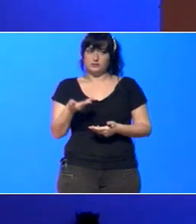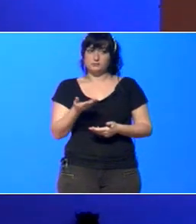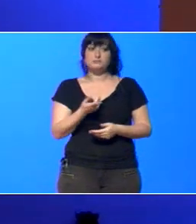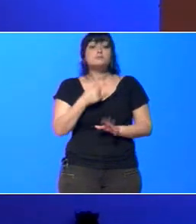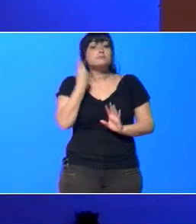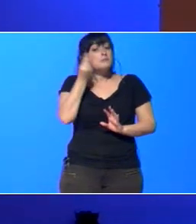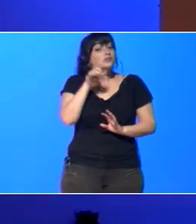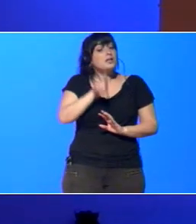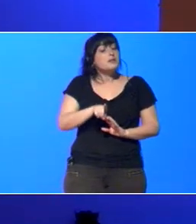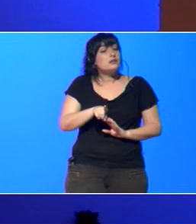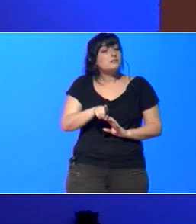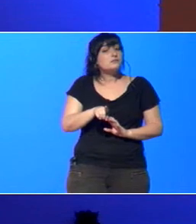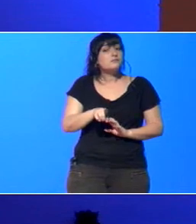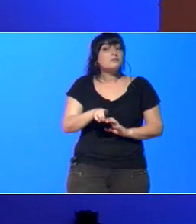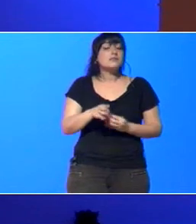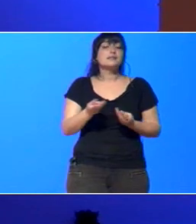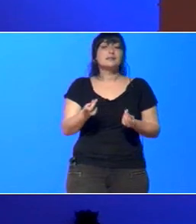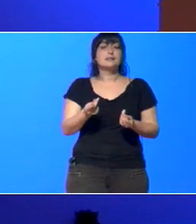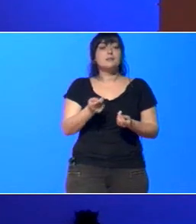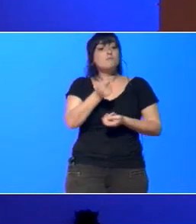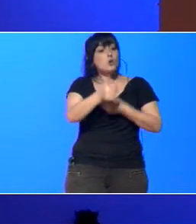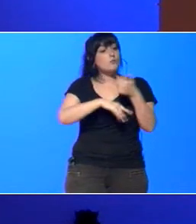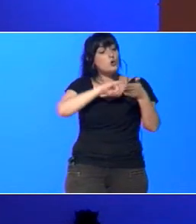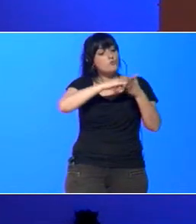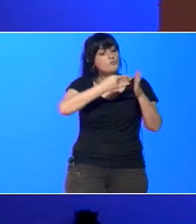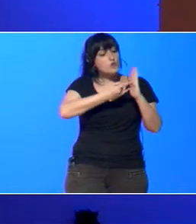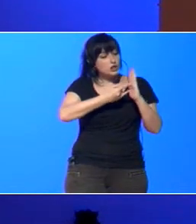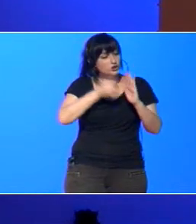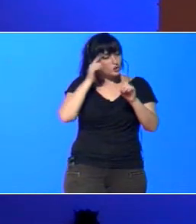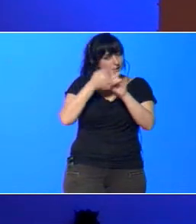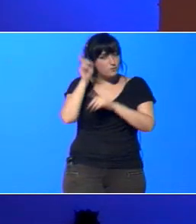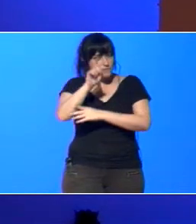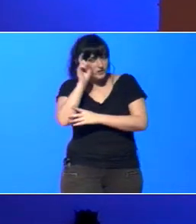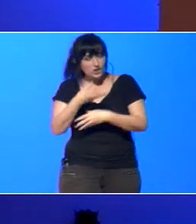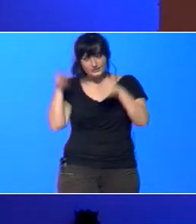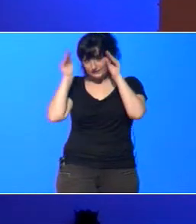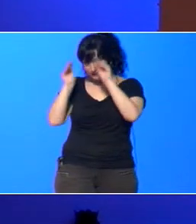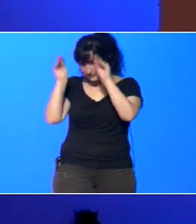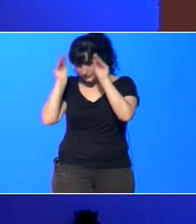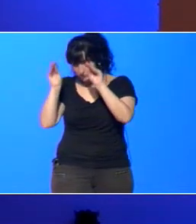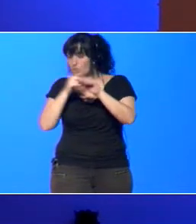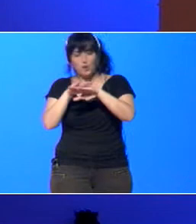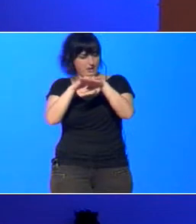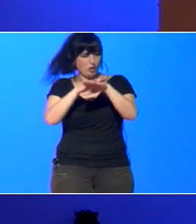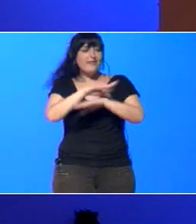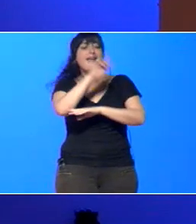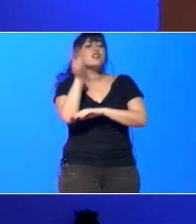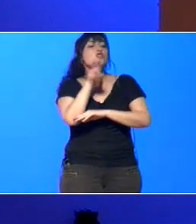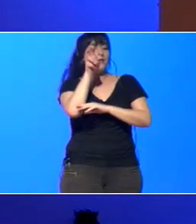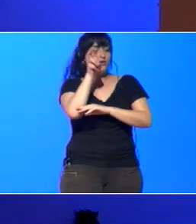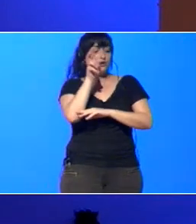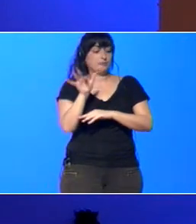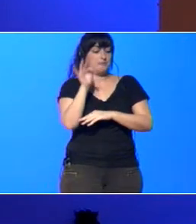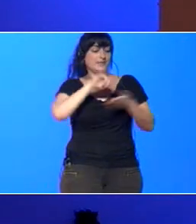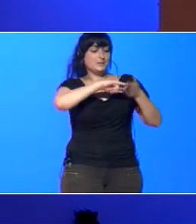los mimbres, ya que se aunan los proyectos de formación de profesorado, los proyectos de innovación, con lo que se llaman los planes estratégicos